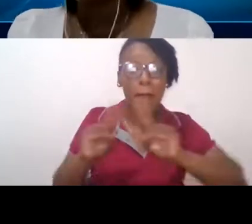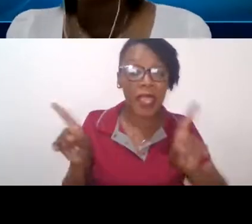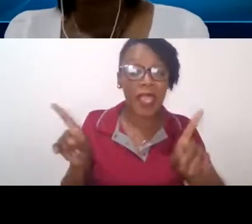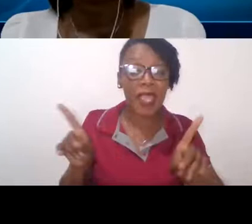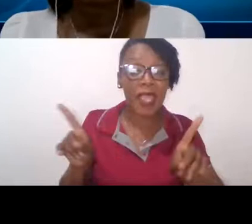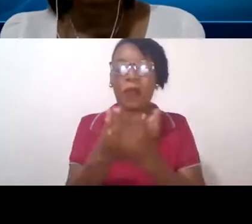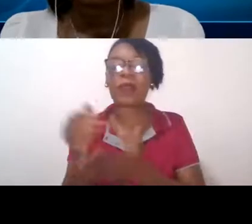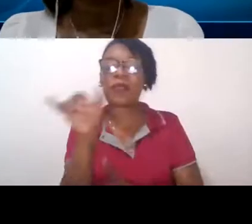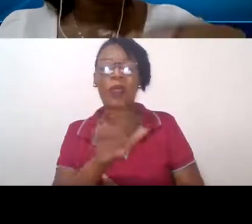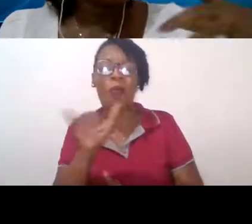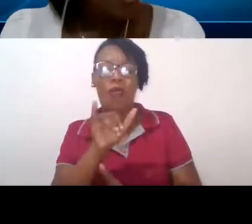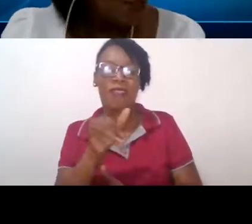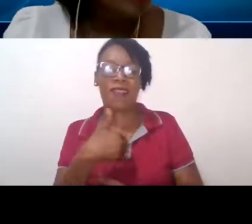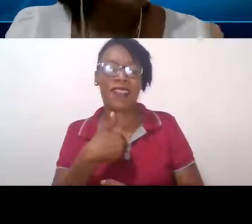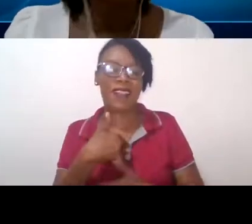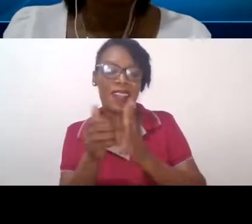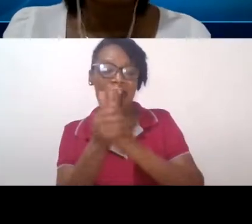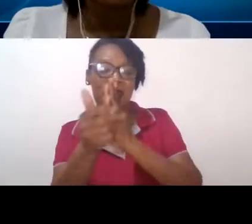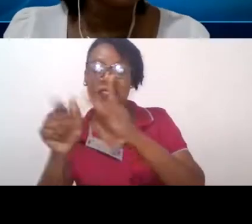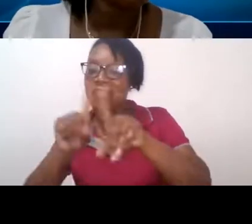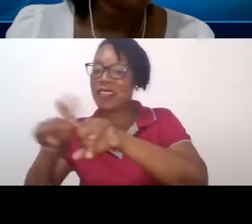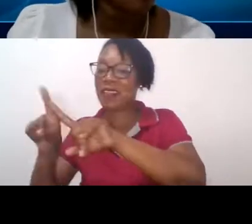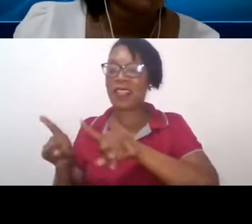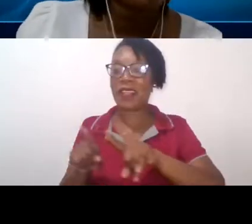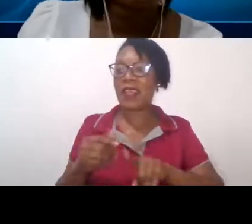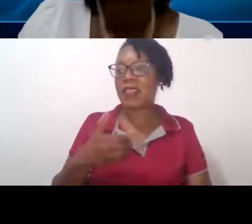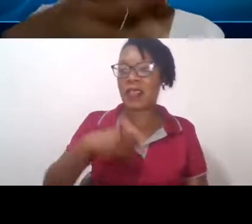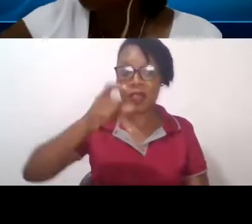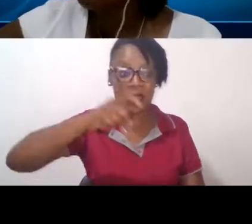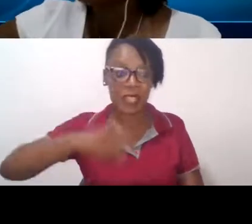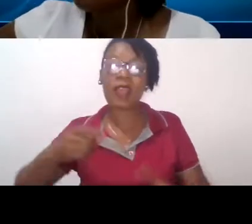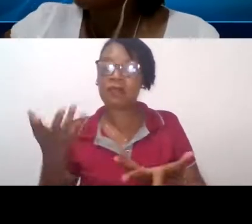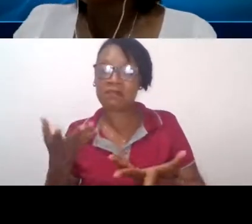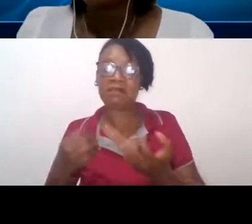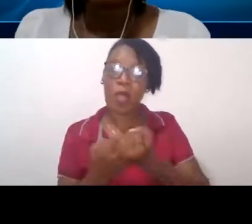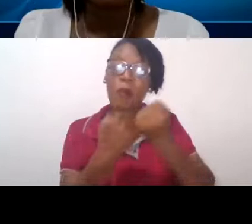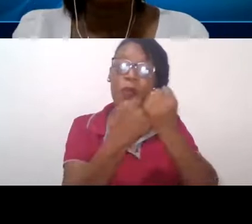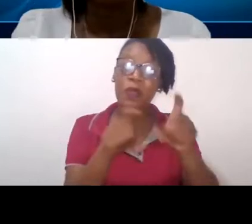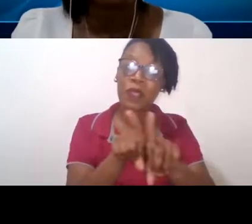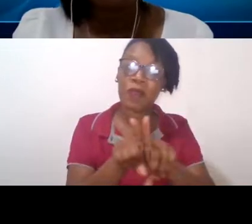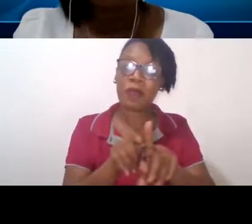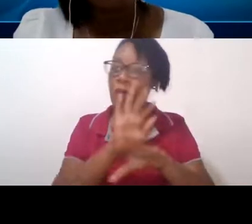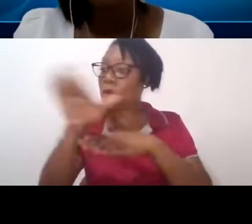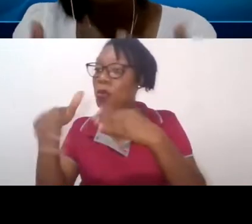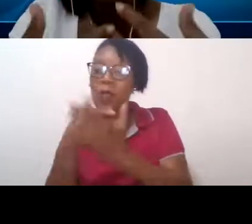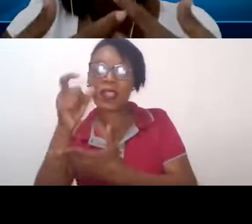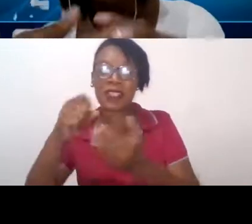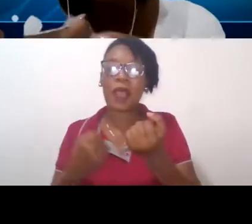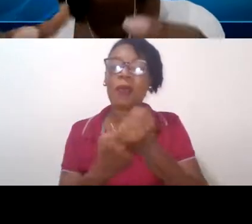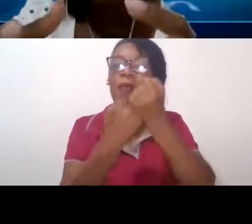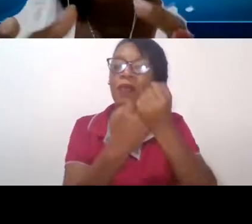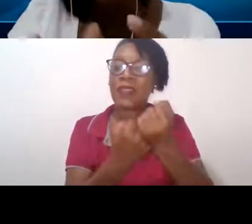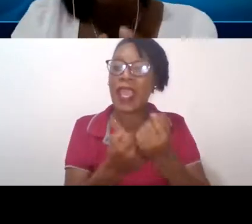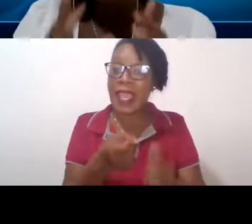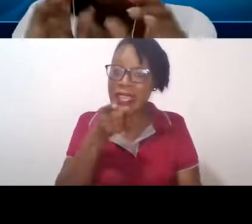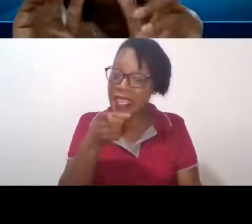ellos también tienen esas cualidades. James tiene esas necesidades o requiere esos apoyos, pero todos en alguna medida requieren de algún tipo de apoyo. Y